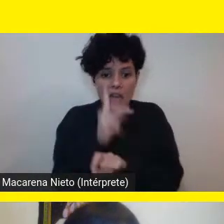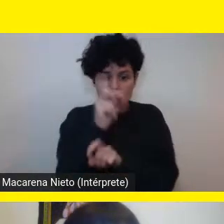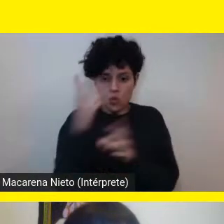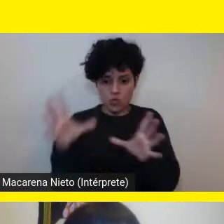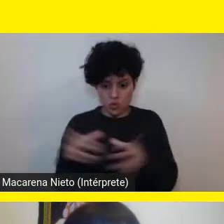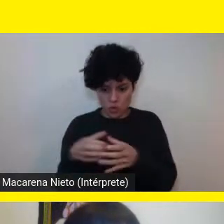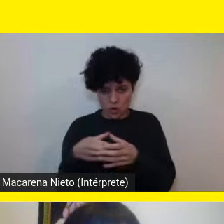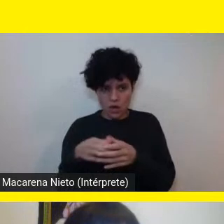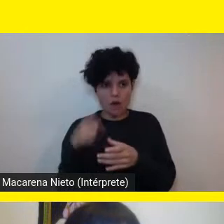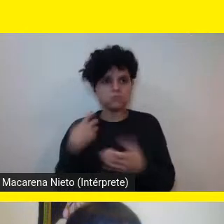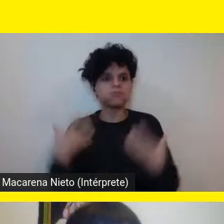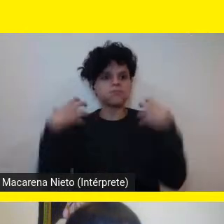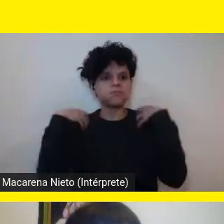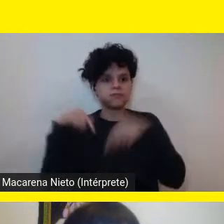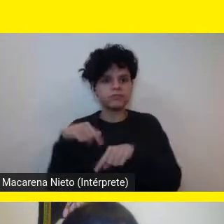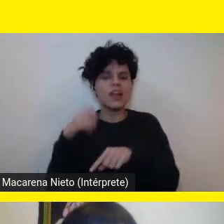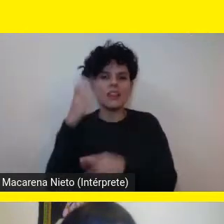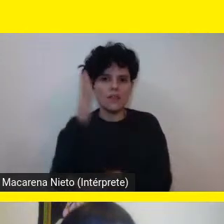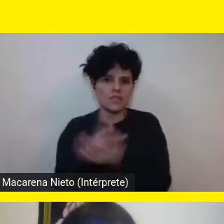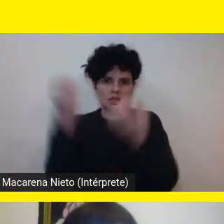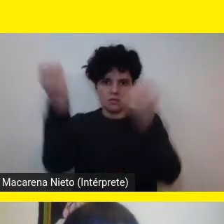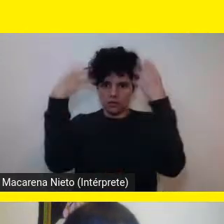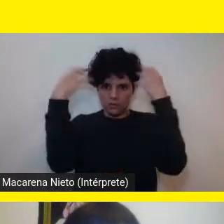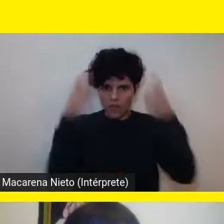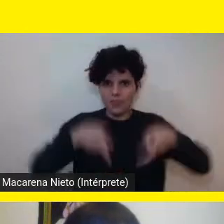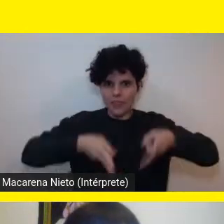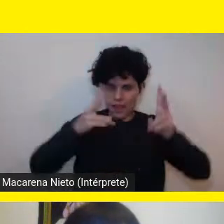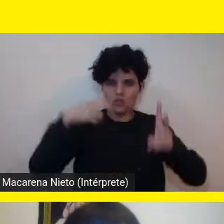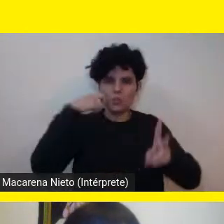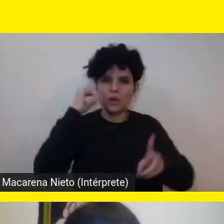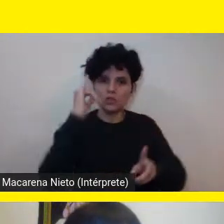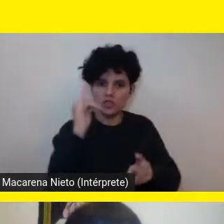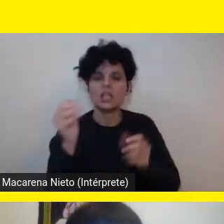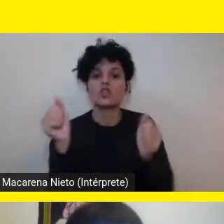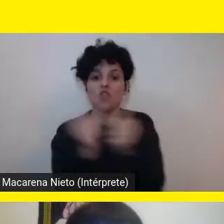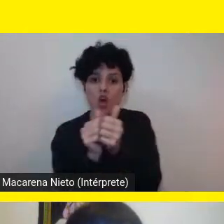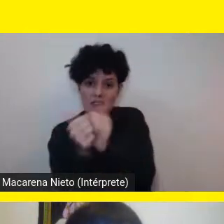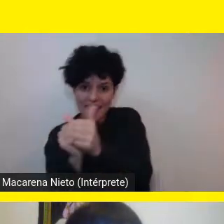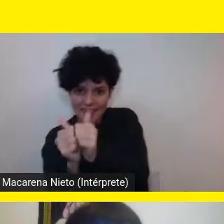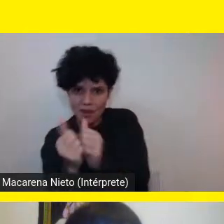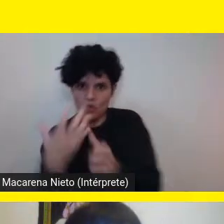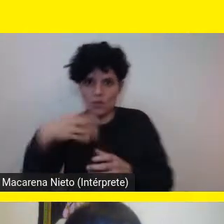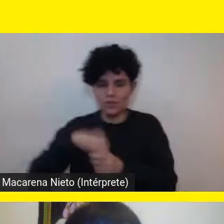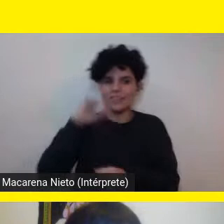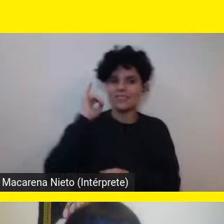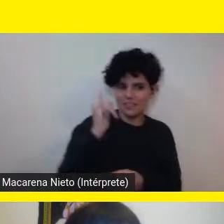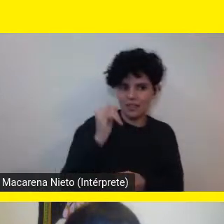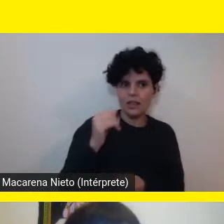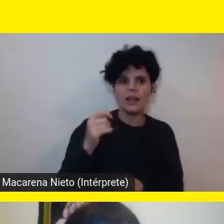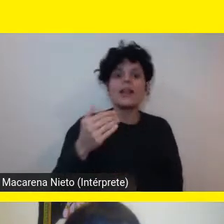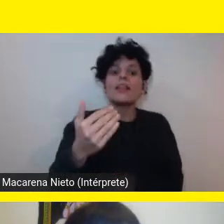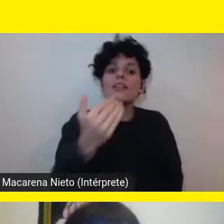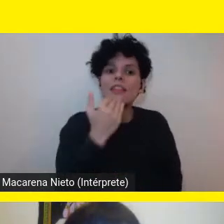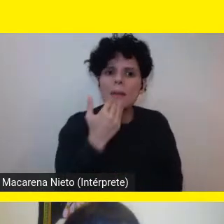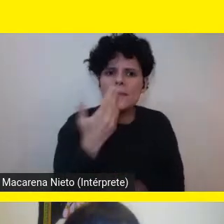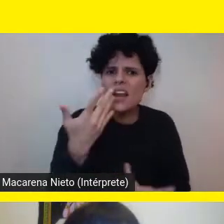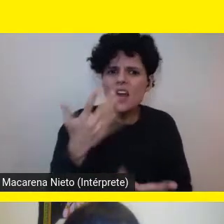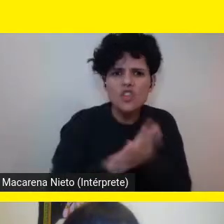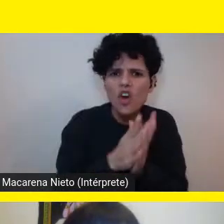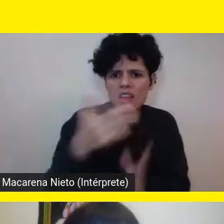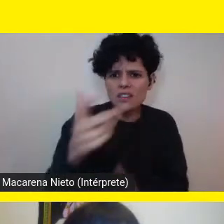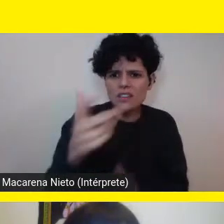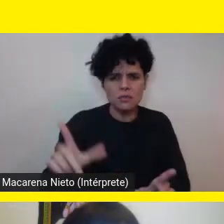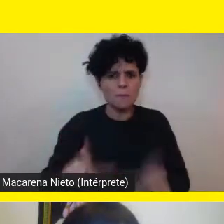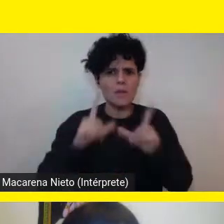que tiene que ser capacitado, educado en derechos humanos con esta perspectiva de género, sino que también, por cierto, la capacitación de la judicatura y todos los agentes que